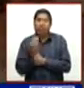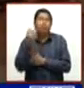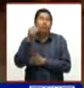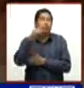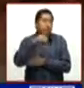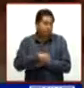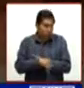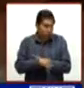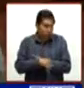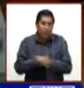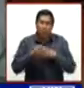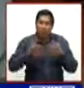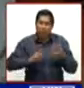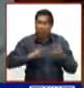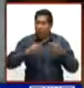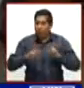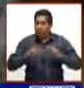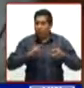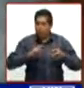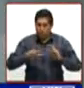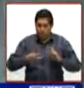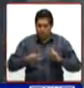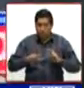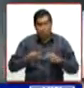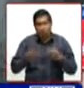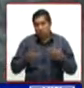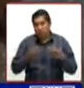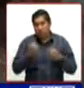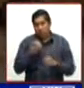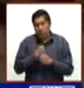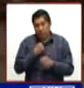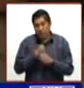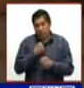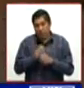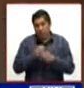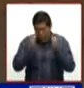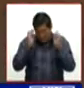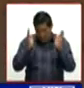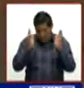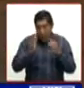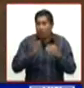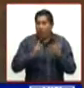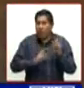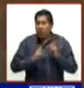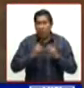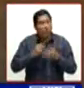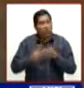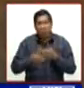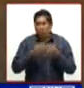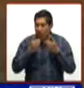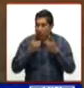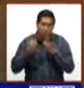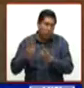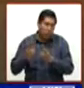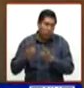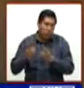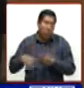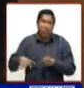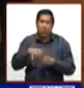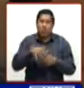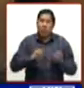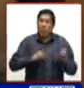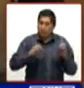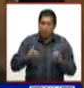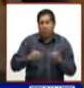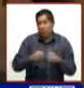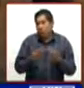día y van a haber turnos. Entonces, ellos van a encargarse de trabajar y atender cualquier denuncia desde este sector donde se ha